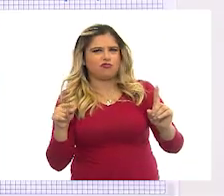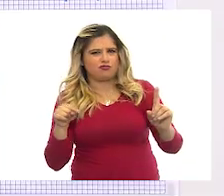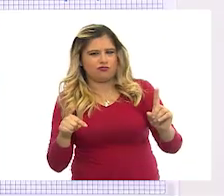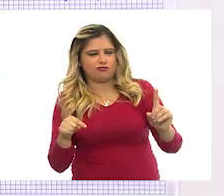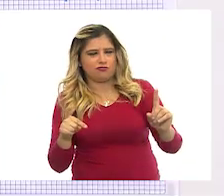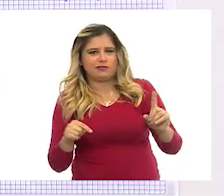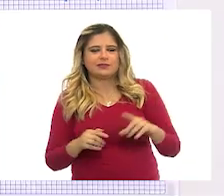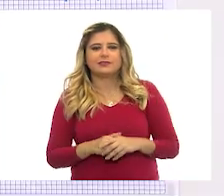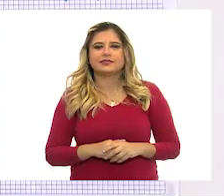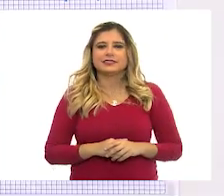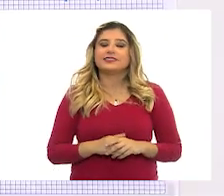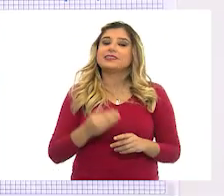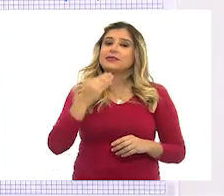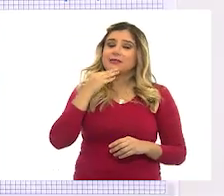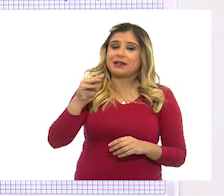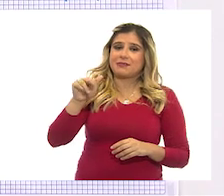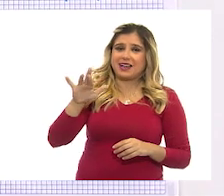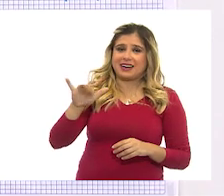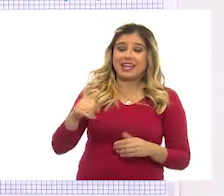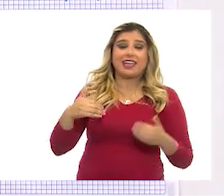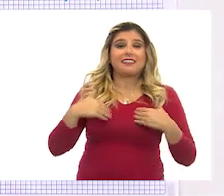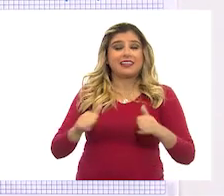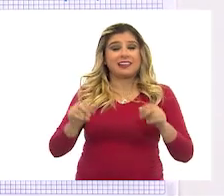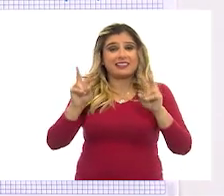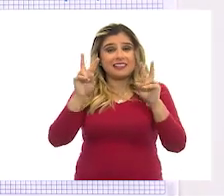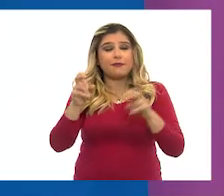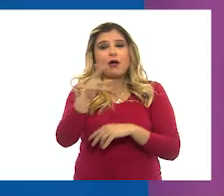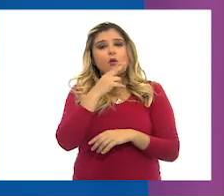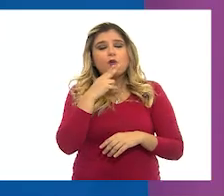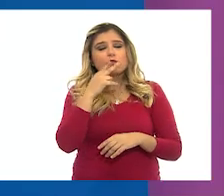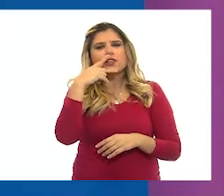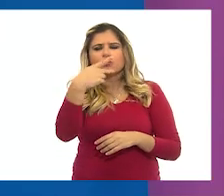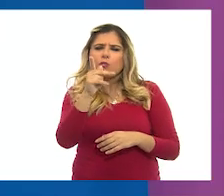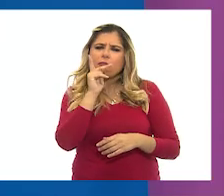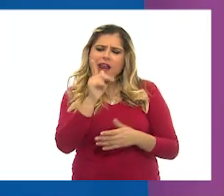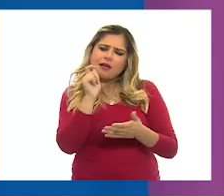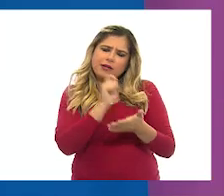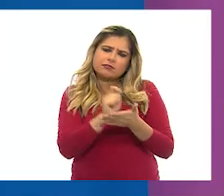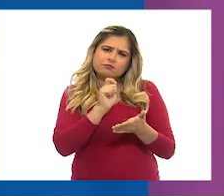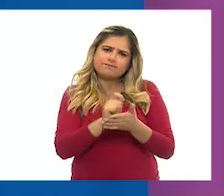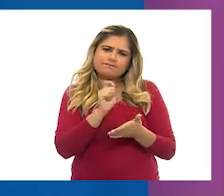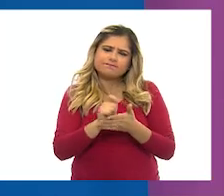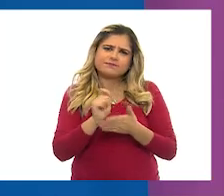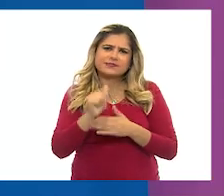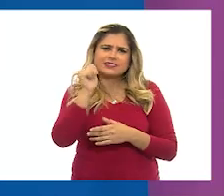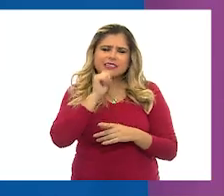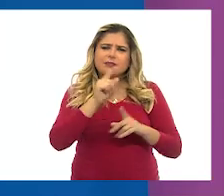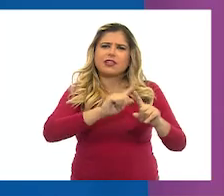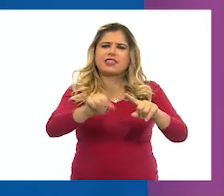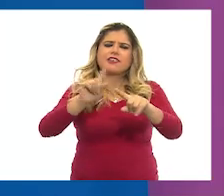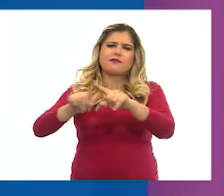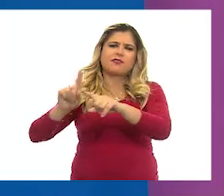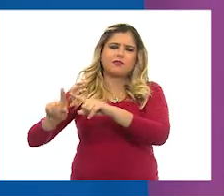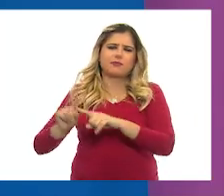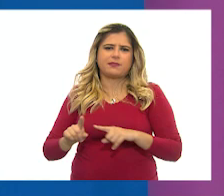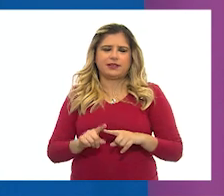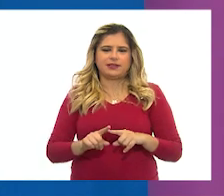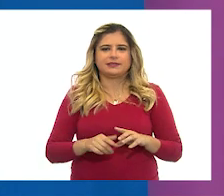Muy bien, María. Para comprender un tema, utilicen sus propias palabras, recuerden, todo siempre en lenguaje muy